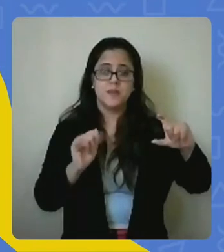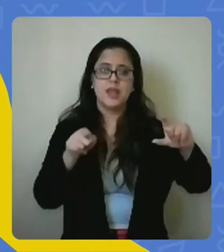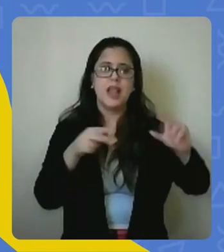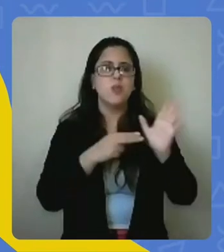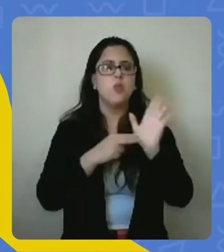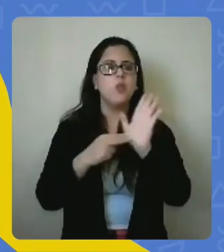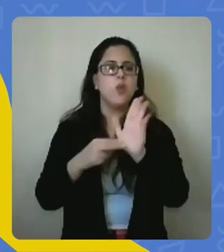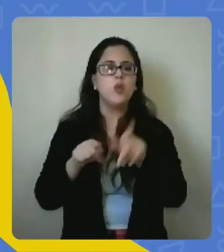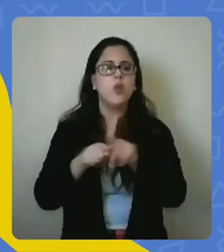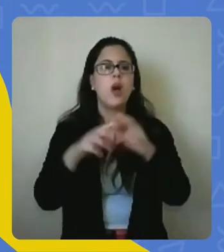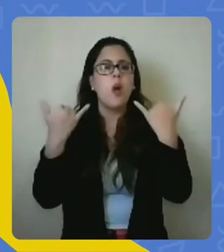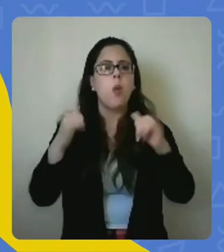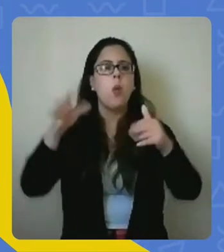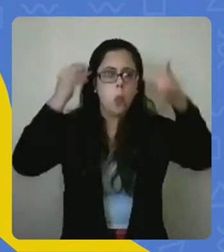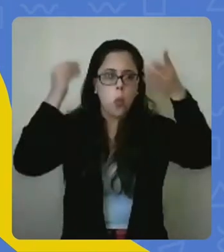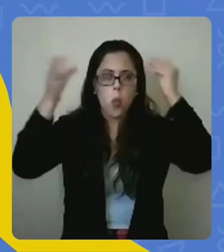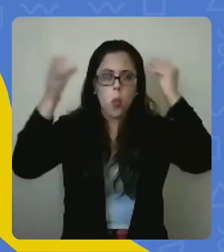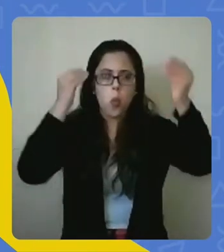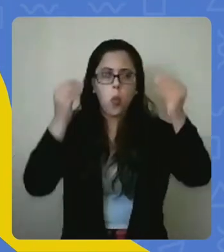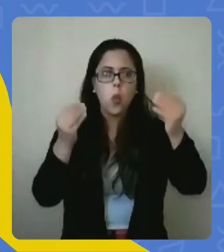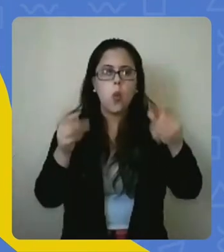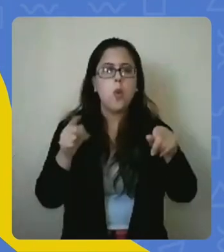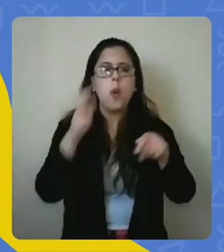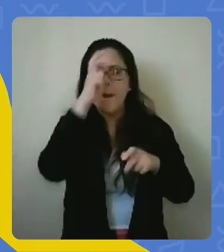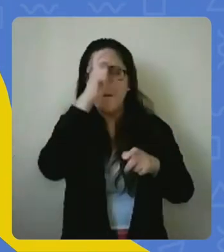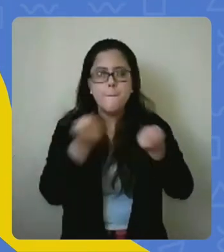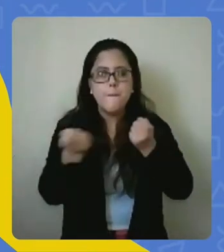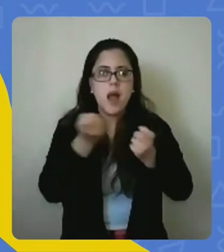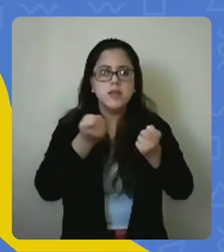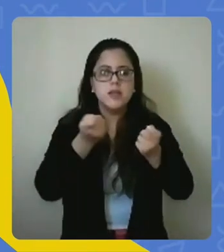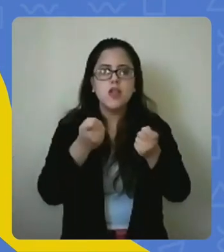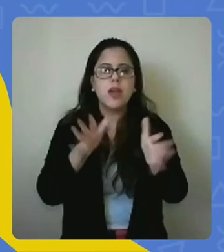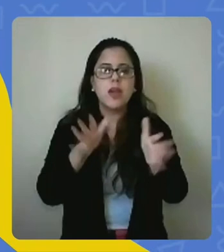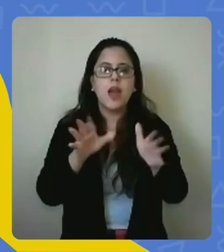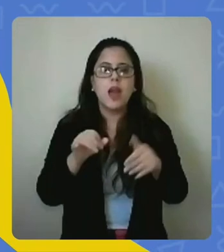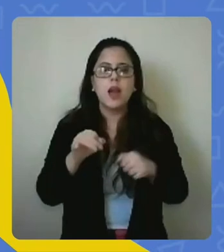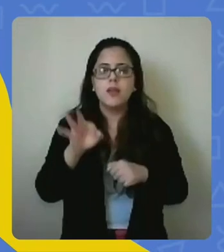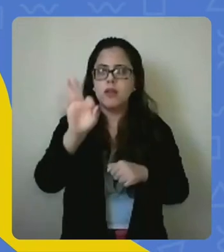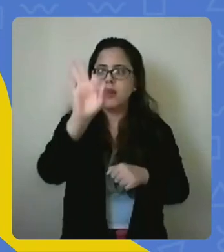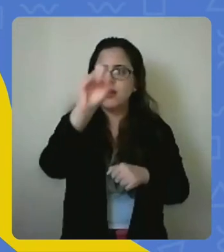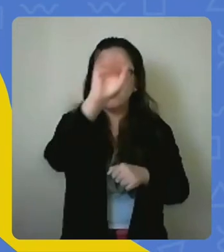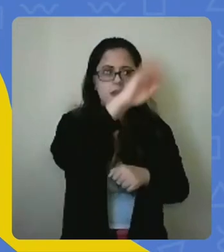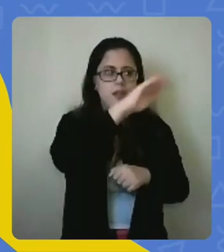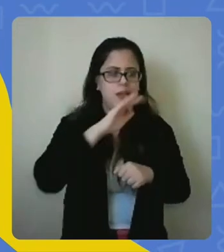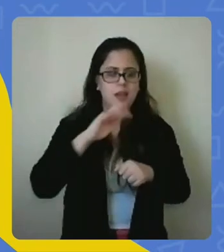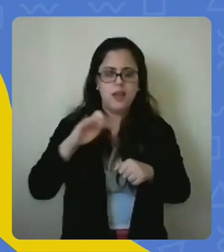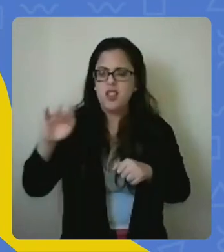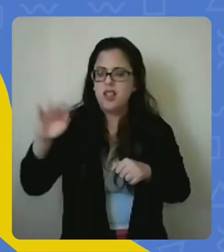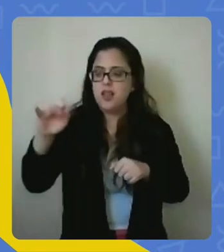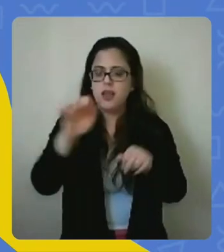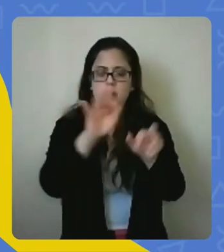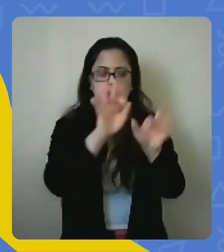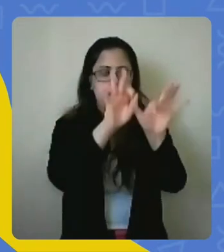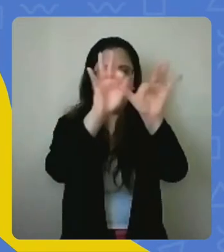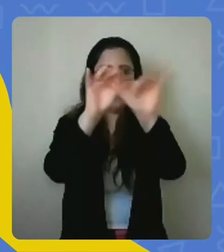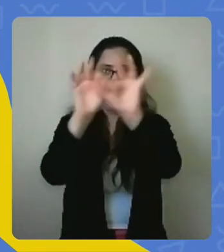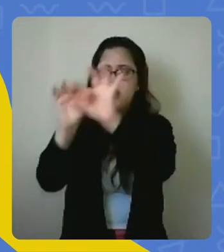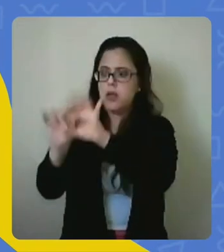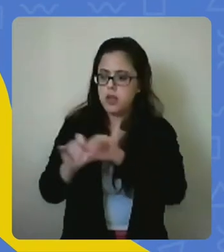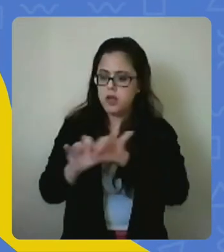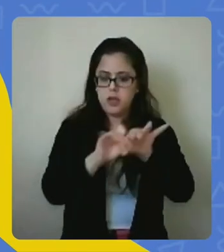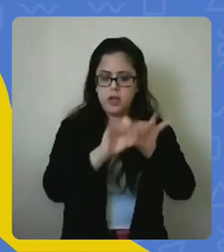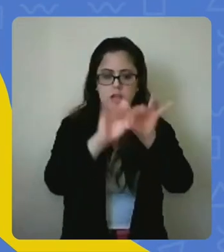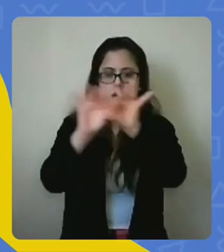el aprendizaje son como las dos alas de una mariposa. Una no puede existir con la otra. Sin la otra. Sin la